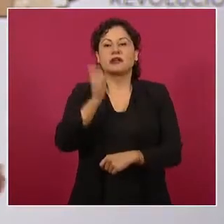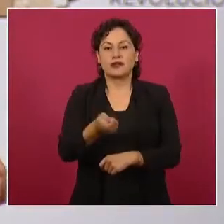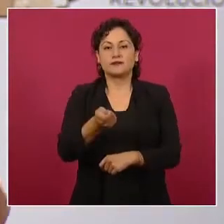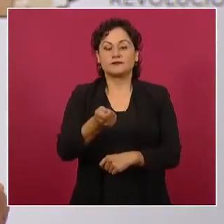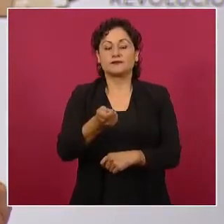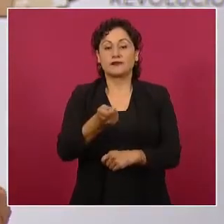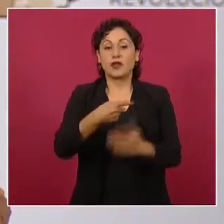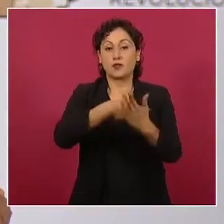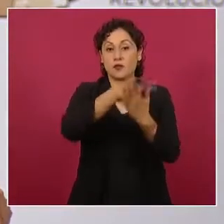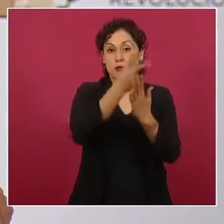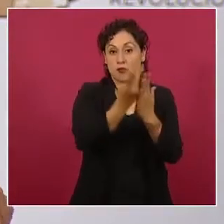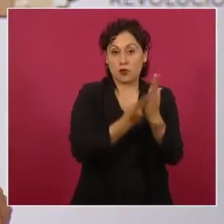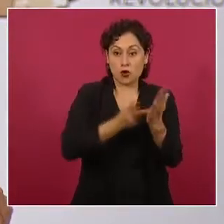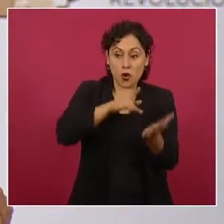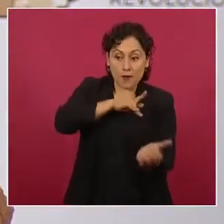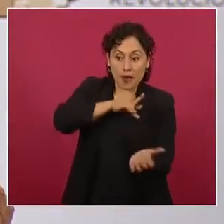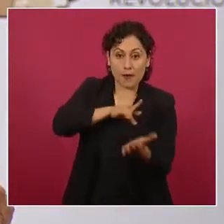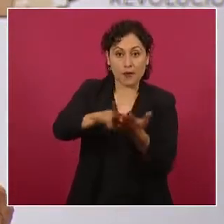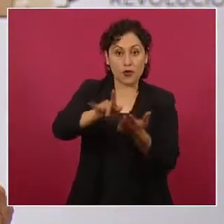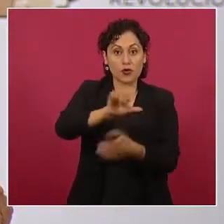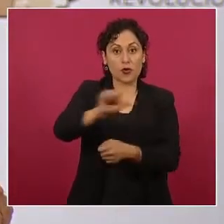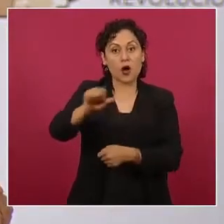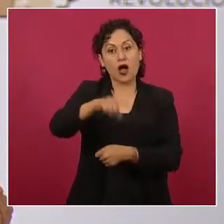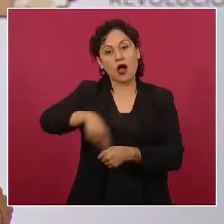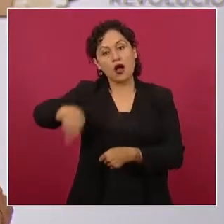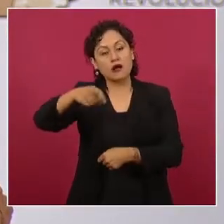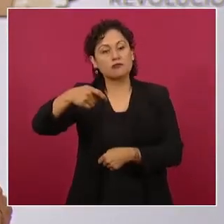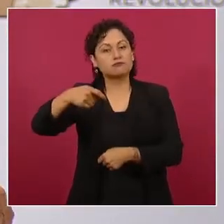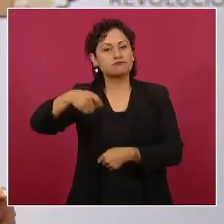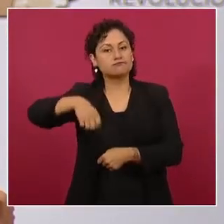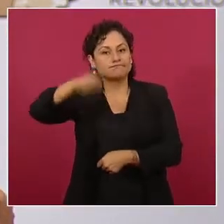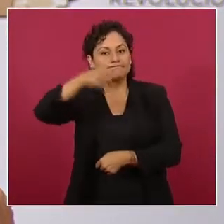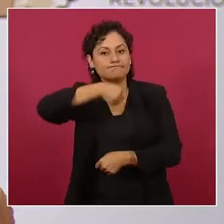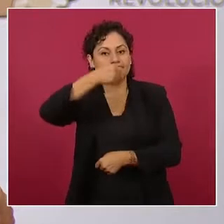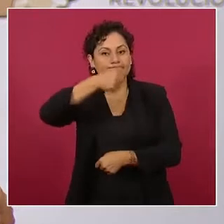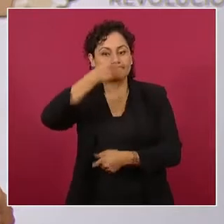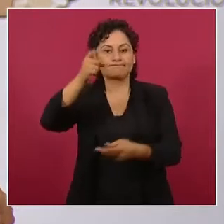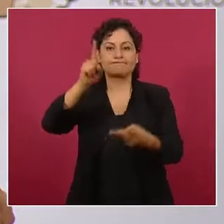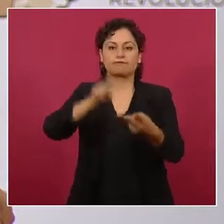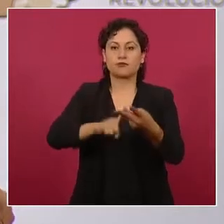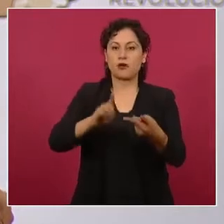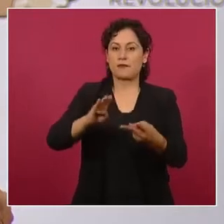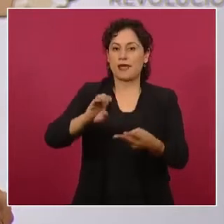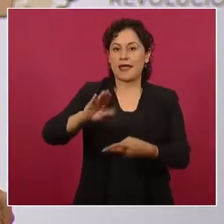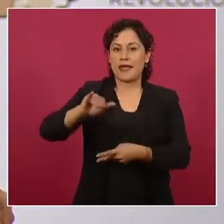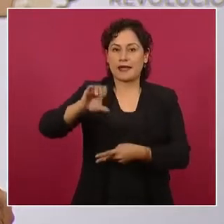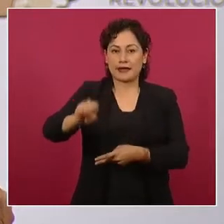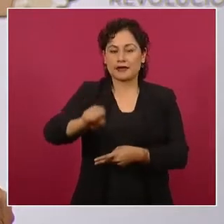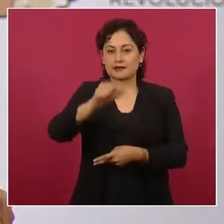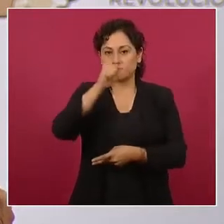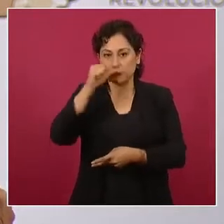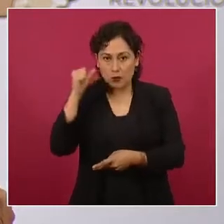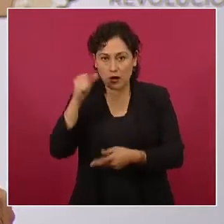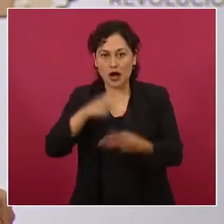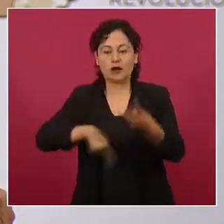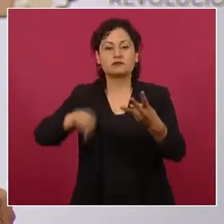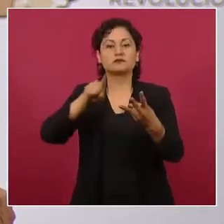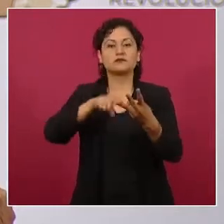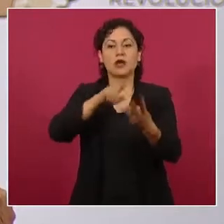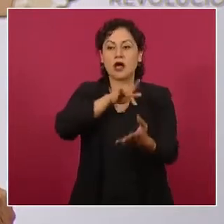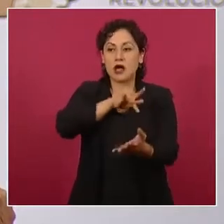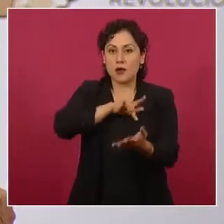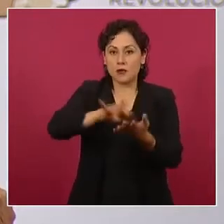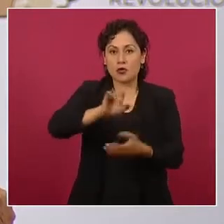programas sociales, la pensión a los adultos mayores, las becas Benito Juárez, el apoyo fundamental para